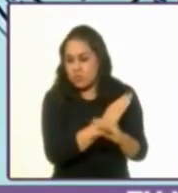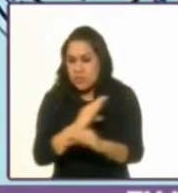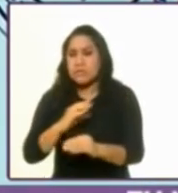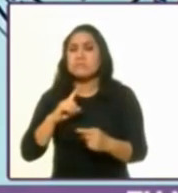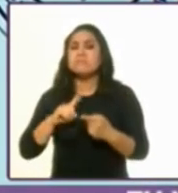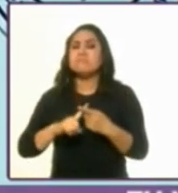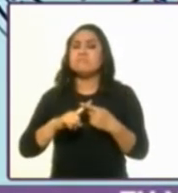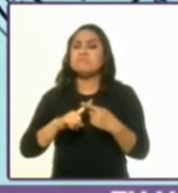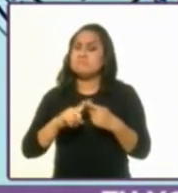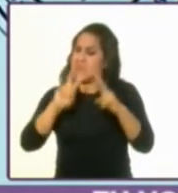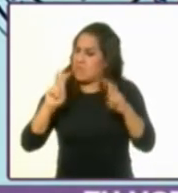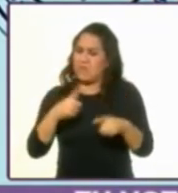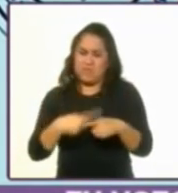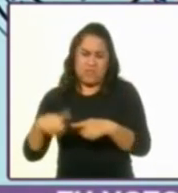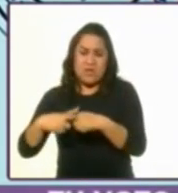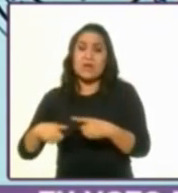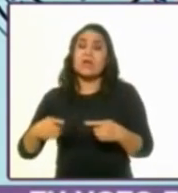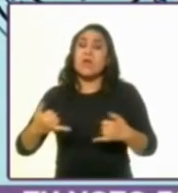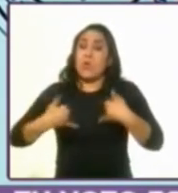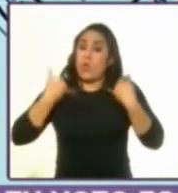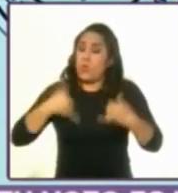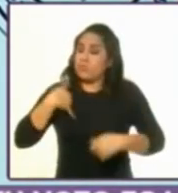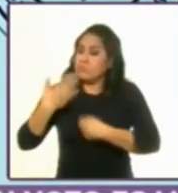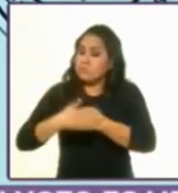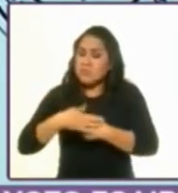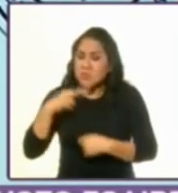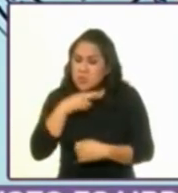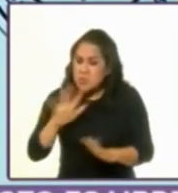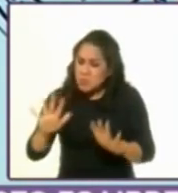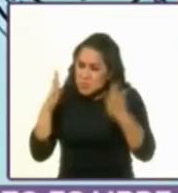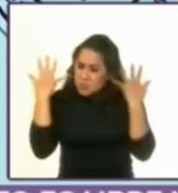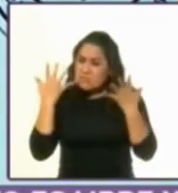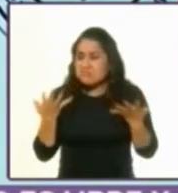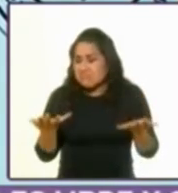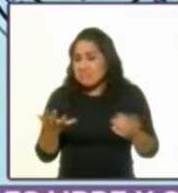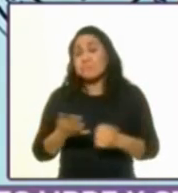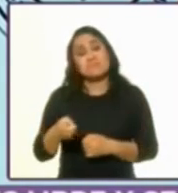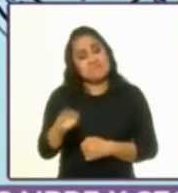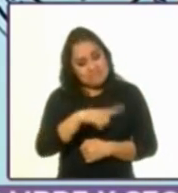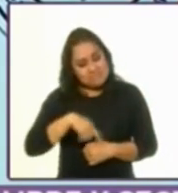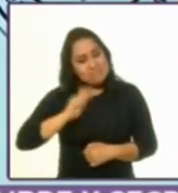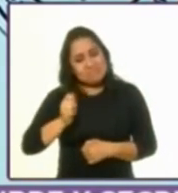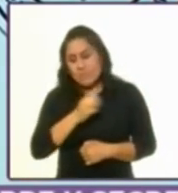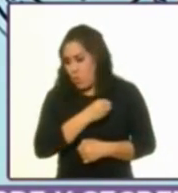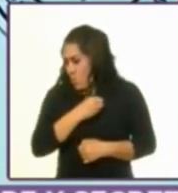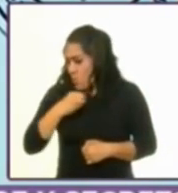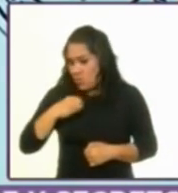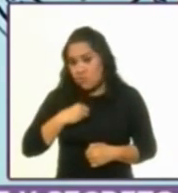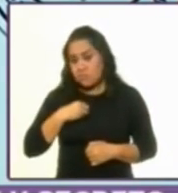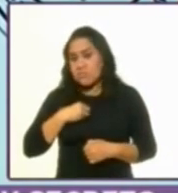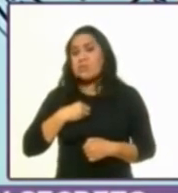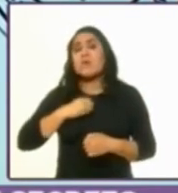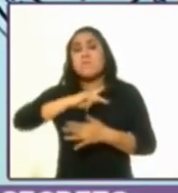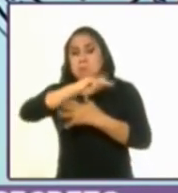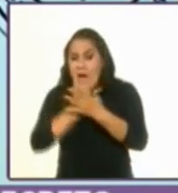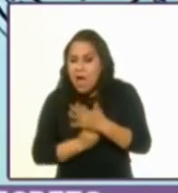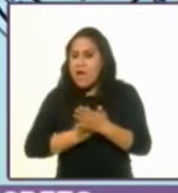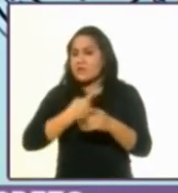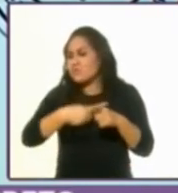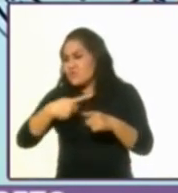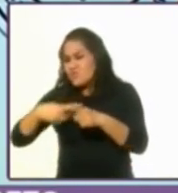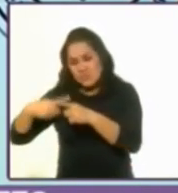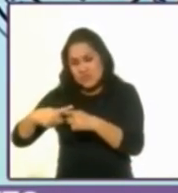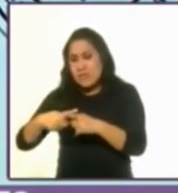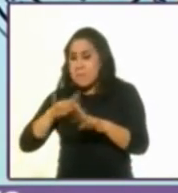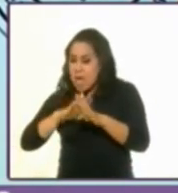temprano toda esta problemática obesidad infantil estamos obligados a meternos en todos esos planes y programas eso está